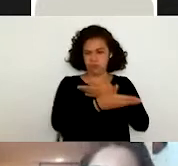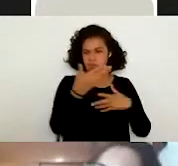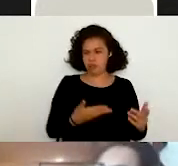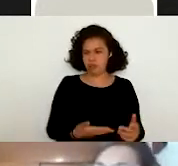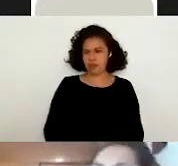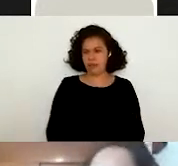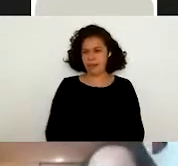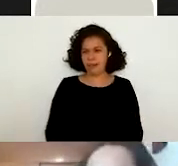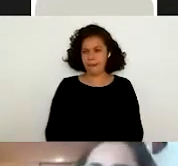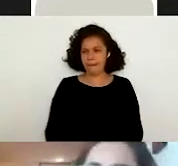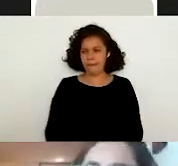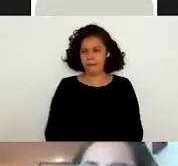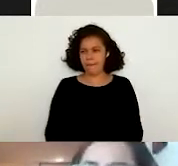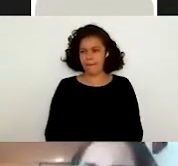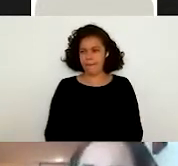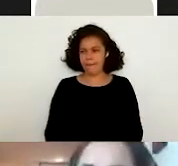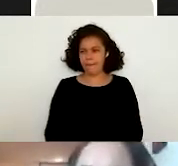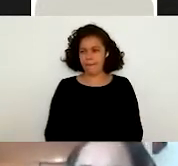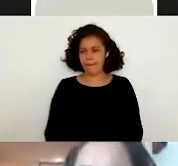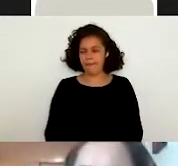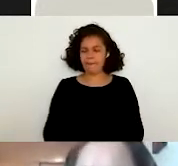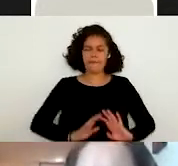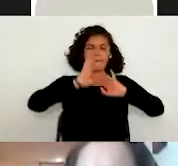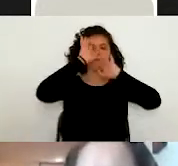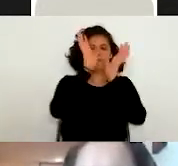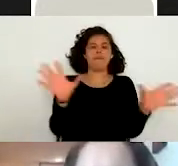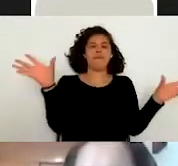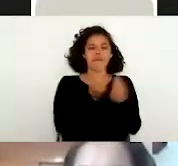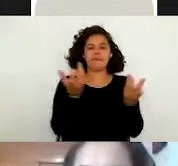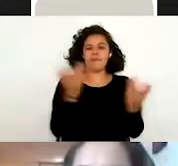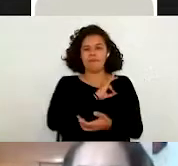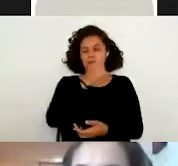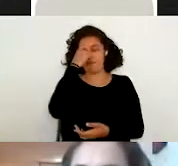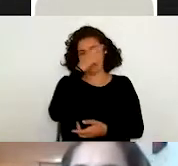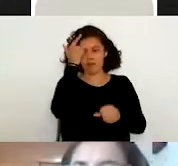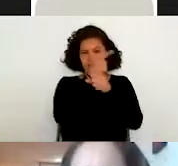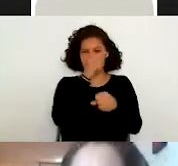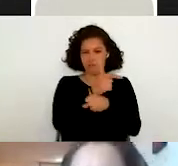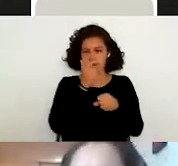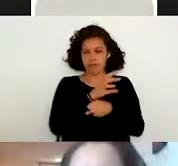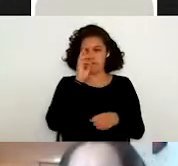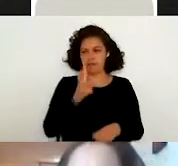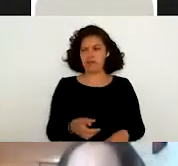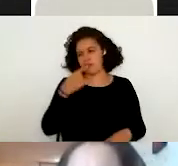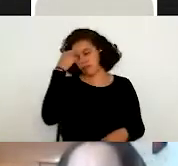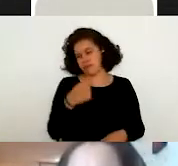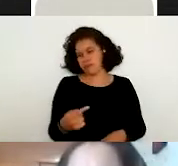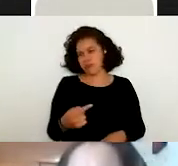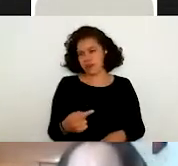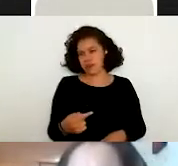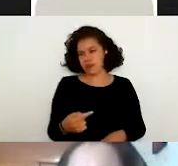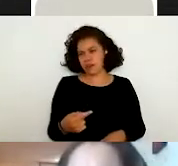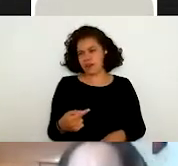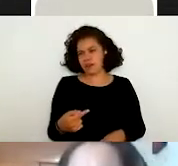podemos ya como conjuntarlo y mejorar nuestro diagnóstico para poder ayudar,